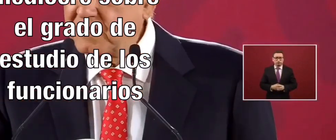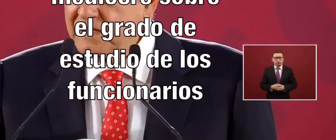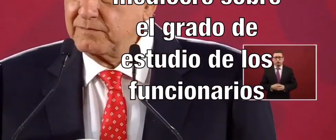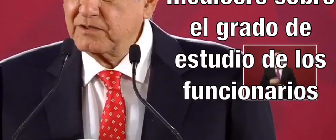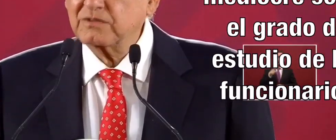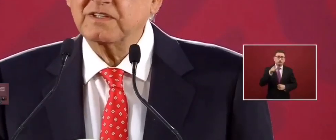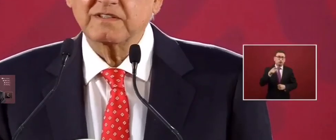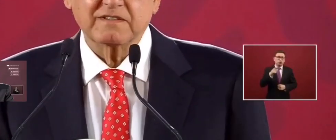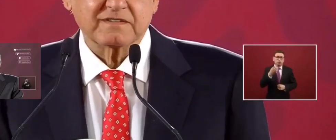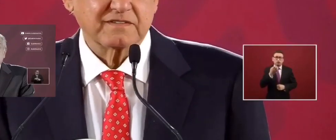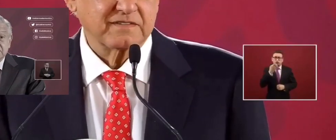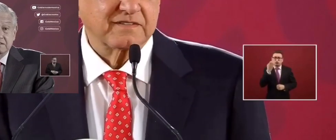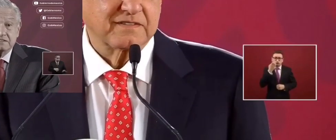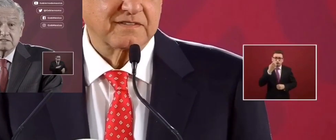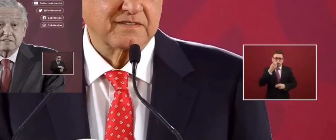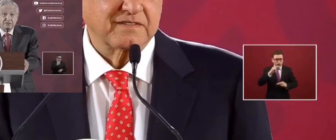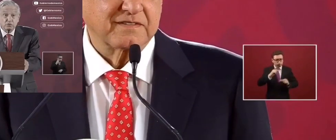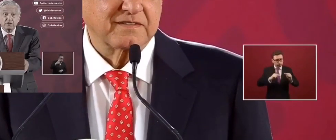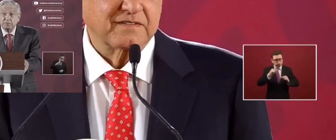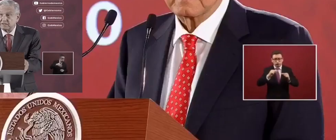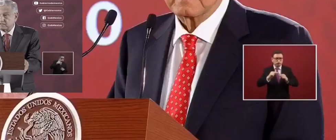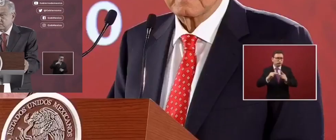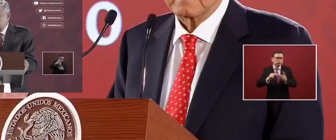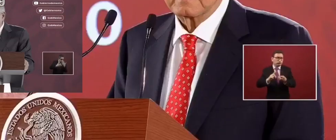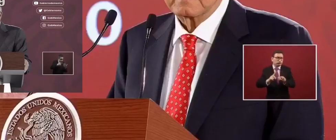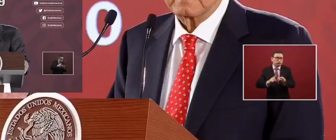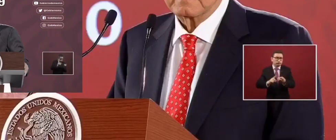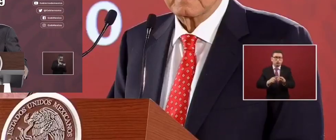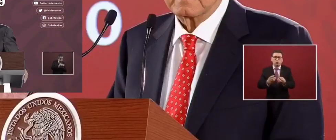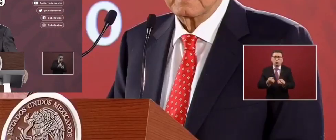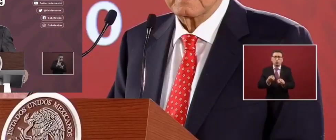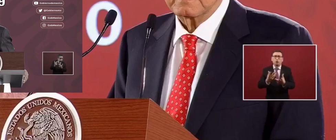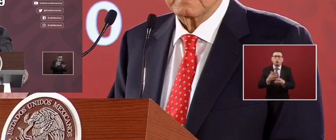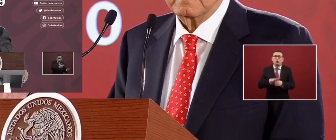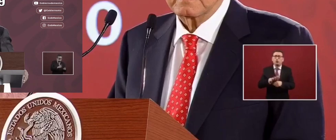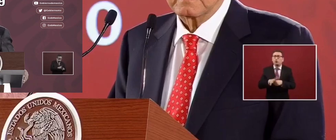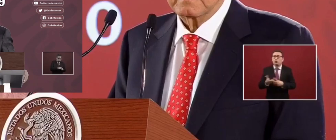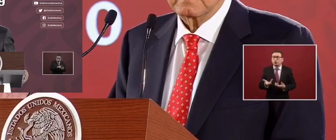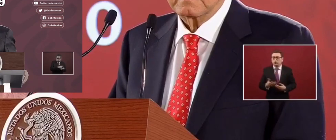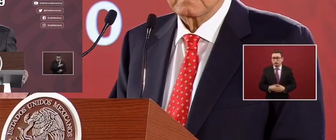¿Qué nivel académico? Tía, mira, estudia para que ¿sí?